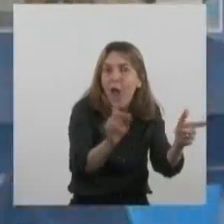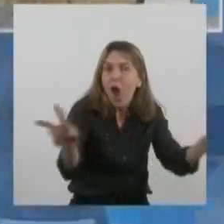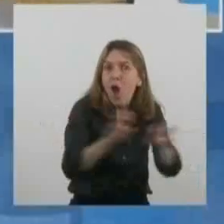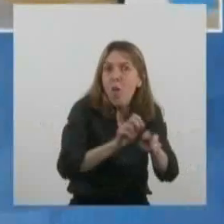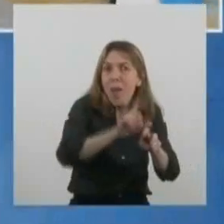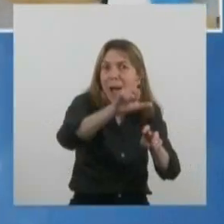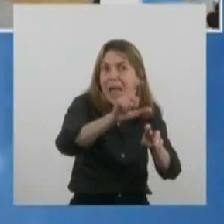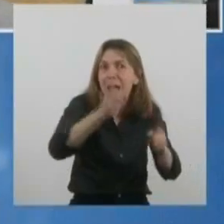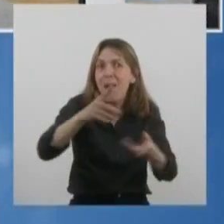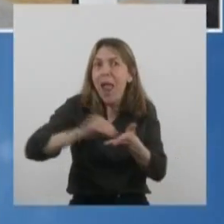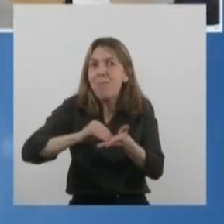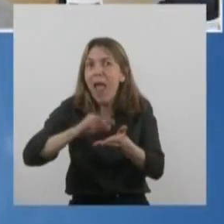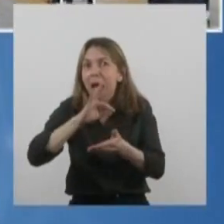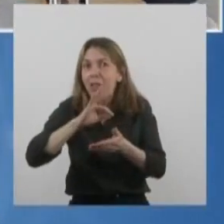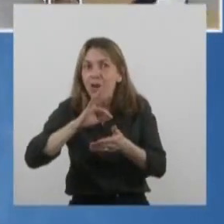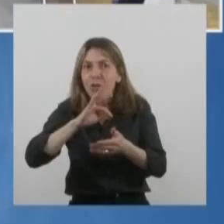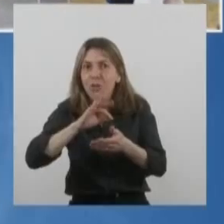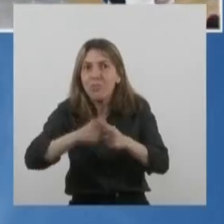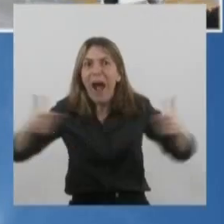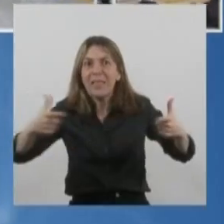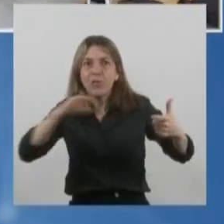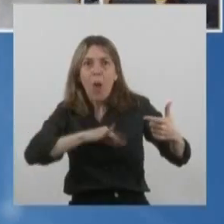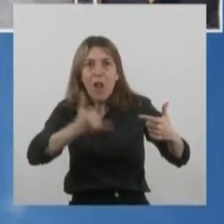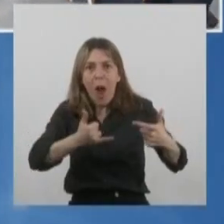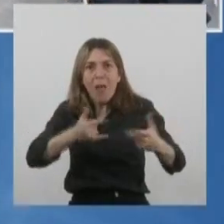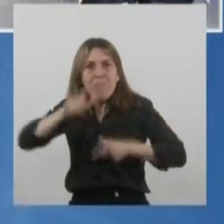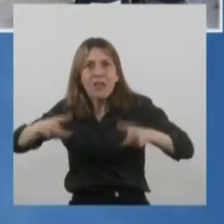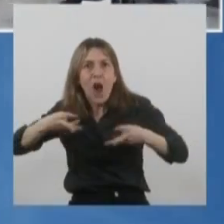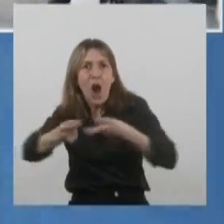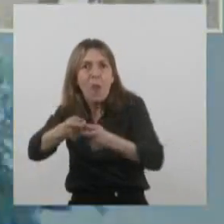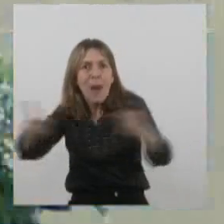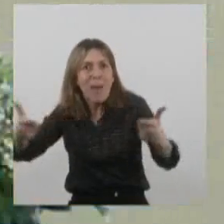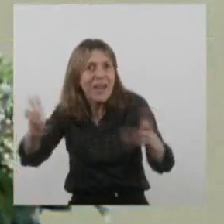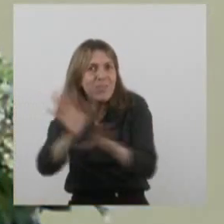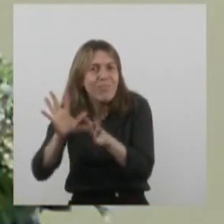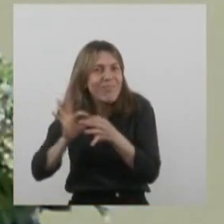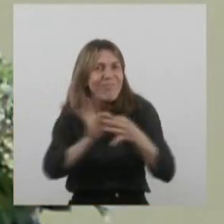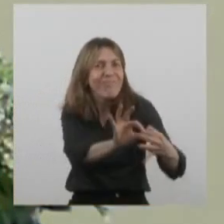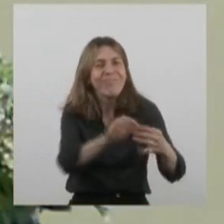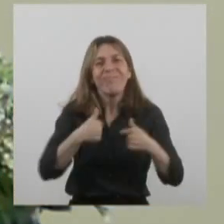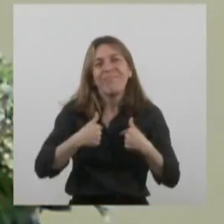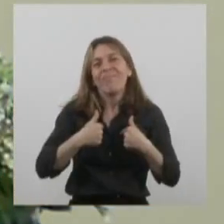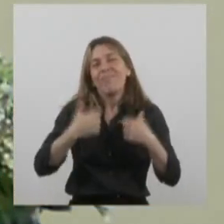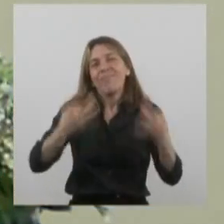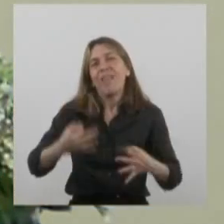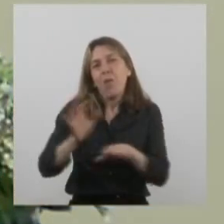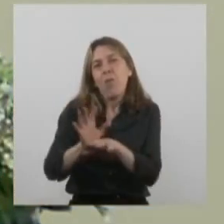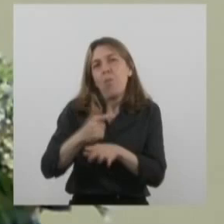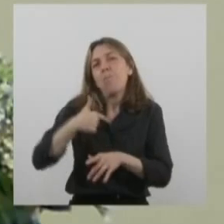consumen. La Argentina ha pasado, yo estoy seguro, los dos peores años de su